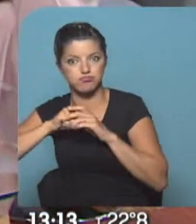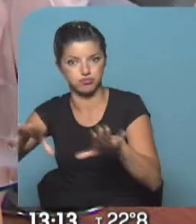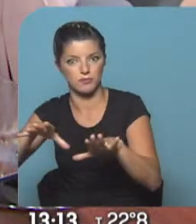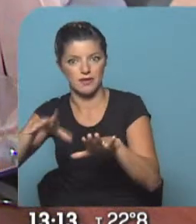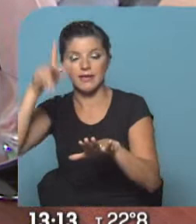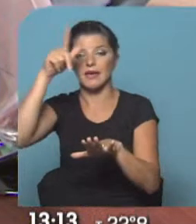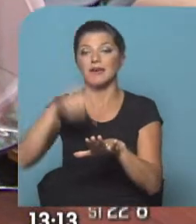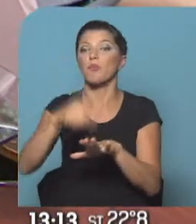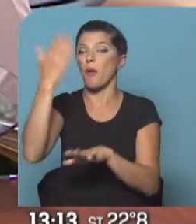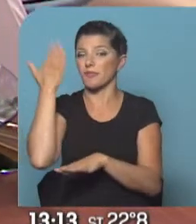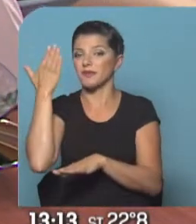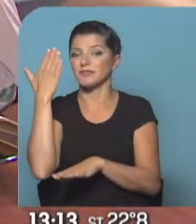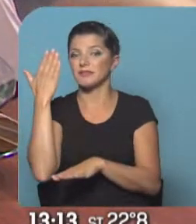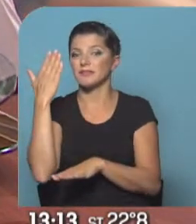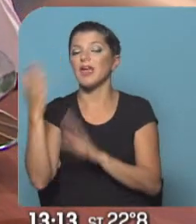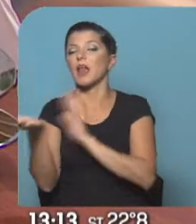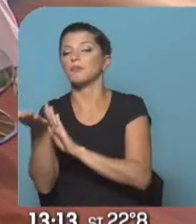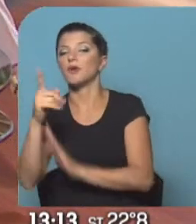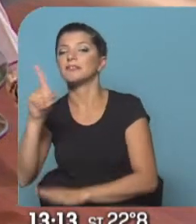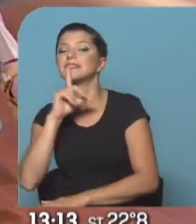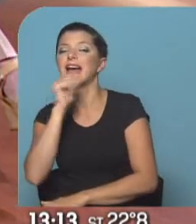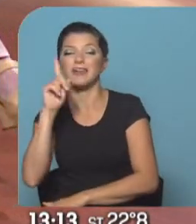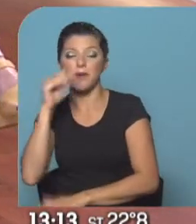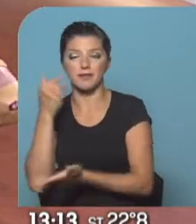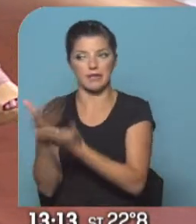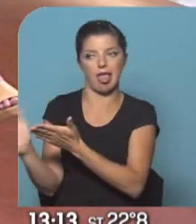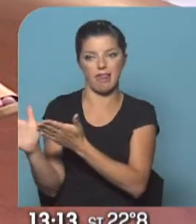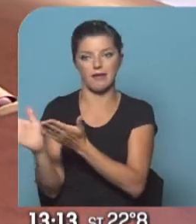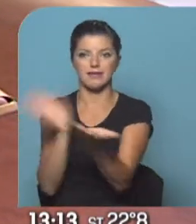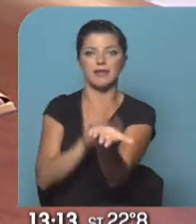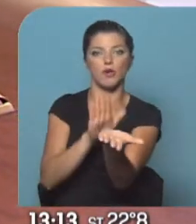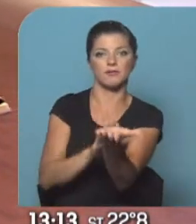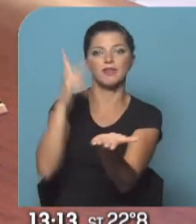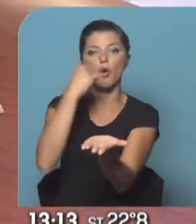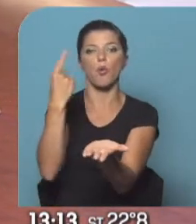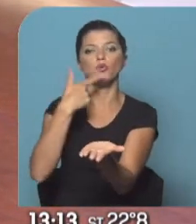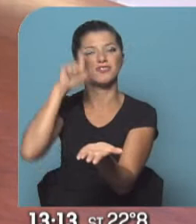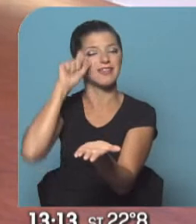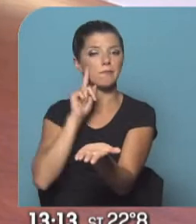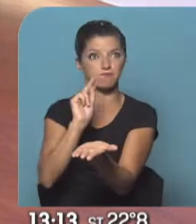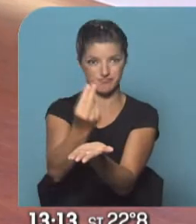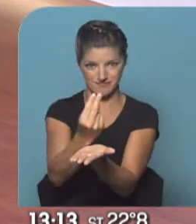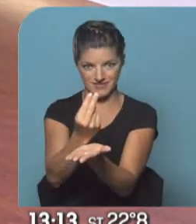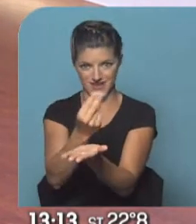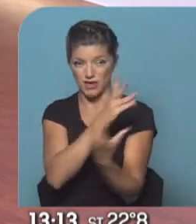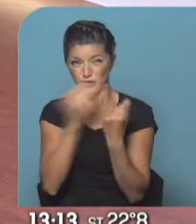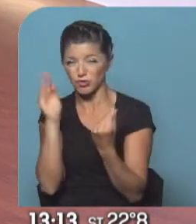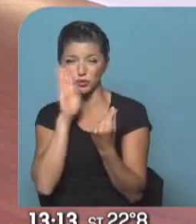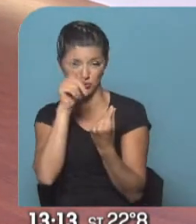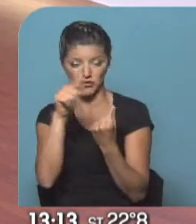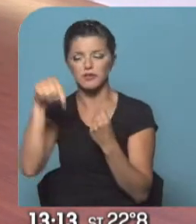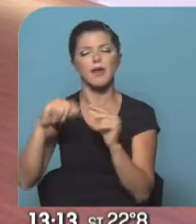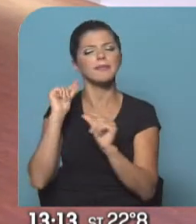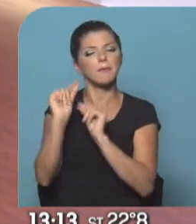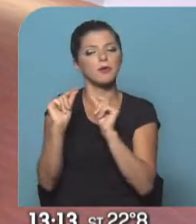le sacó su mayor enemigo al este, como fueron los talibanes, y su mayor enemigo al oeste, como era Saddam Hussein. Ahora, lo que quiere Estados Unidos para mí es